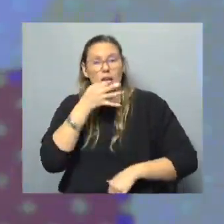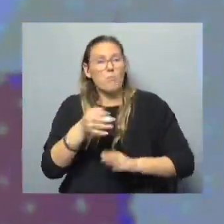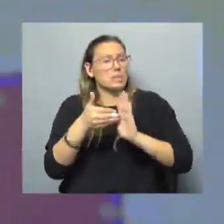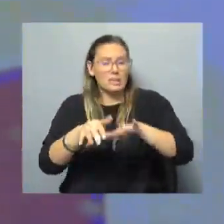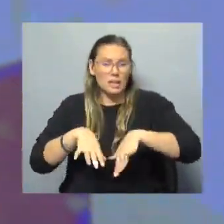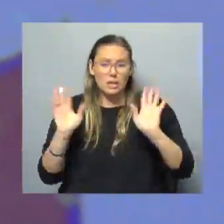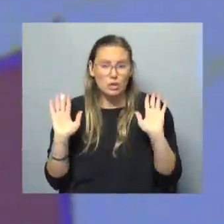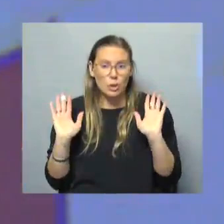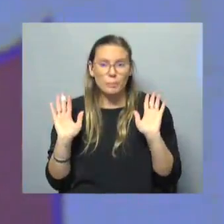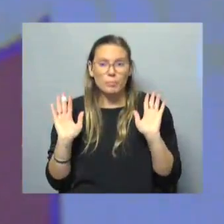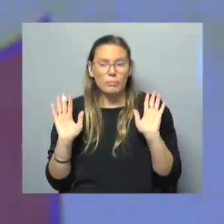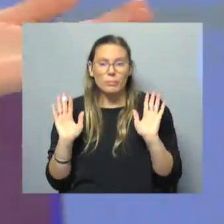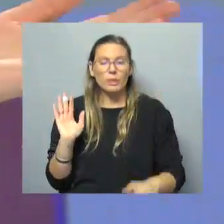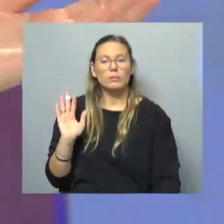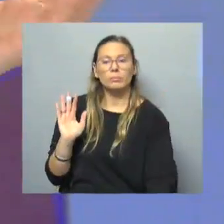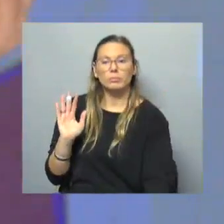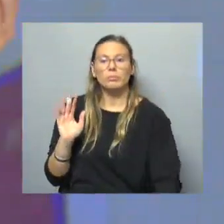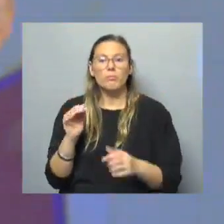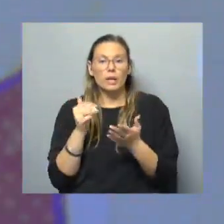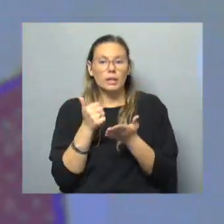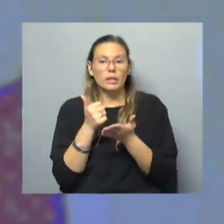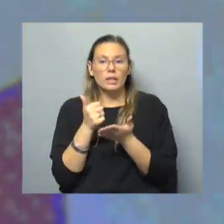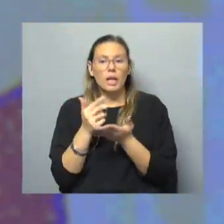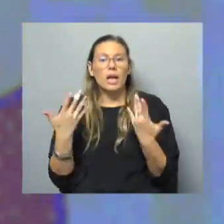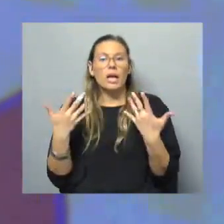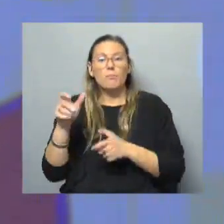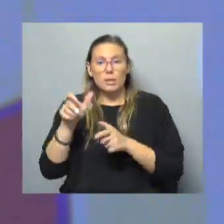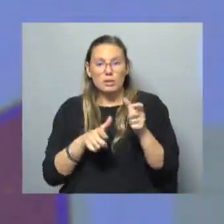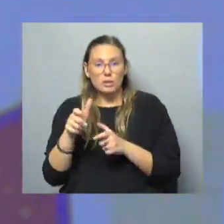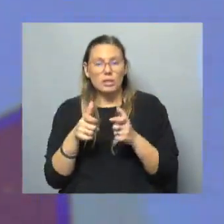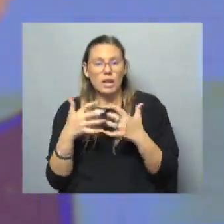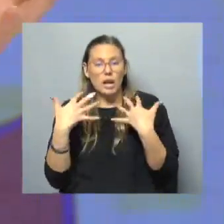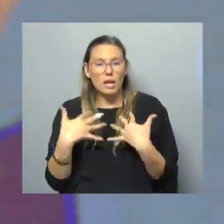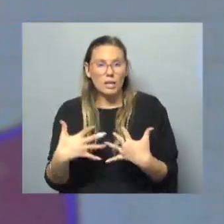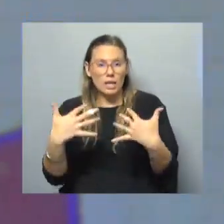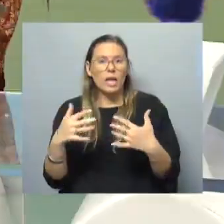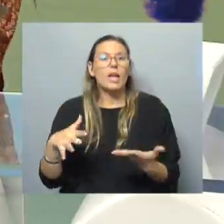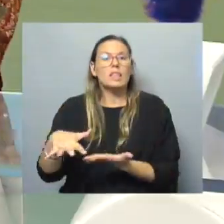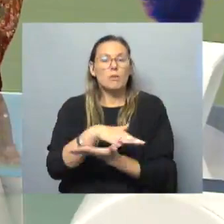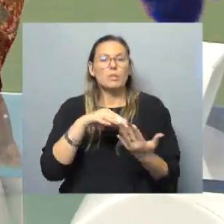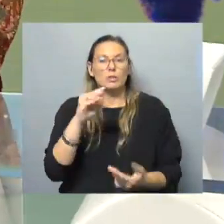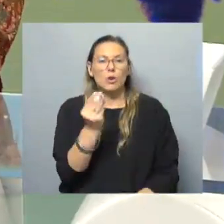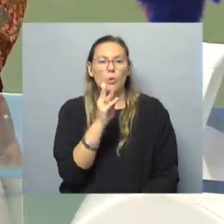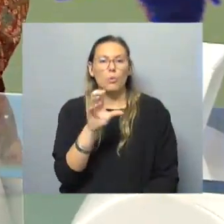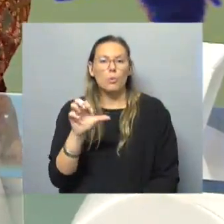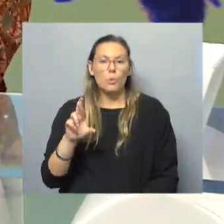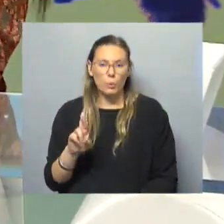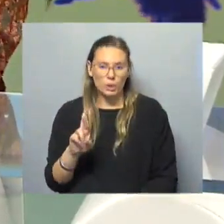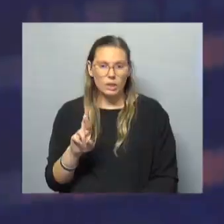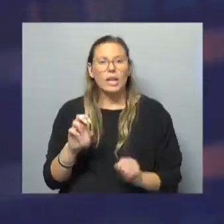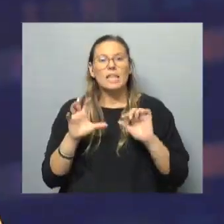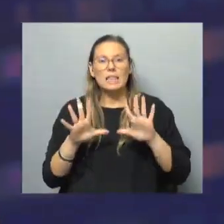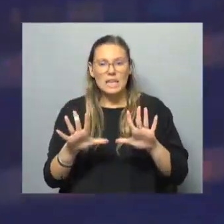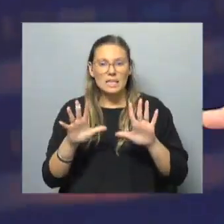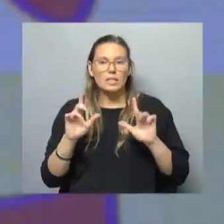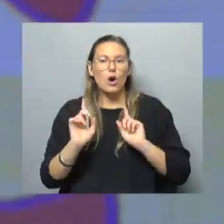presenté, todo eso, y bueno, van a estar integrantes del espectáculo Dimensión Queer, que se va a llevar adelante en el 10 y 11